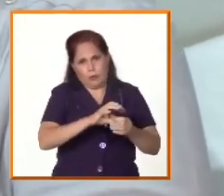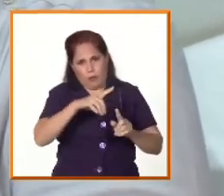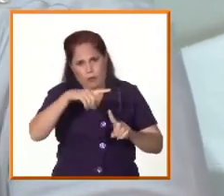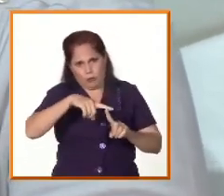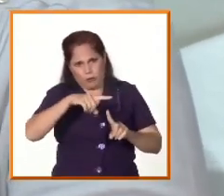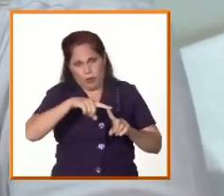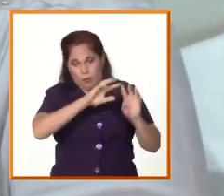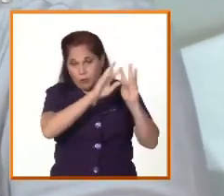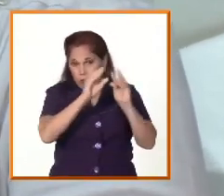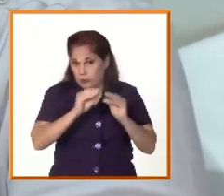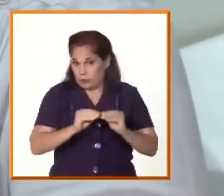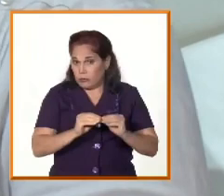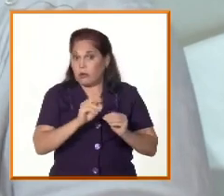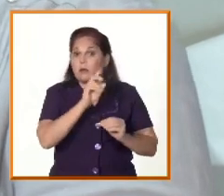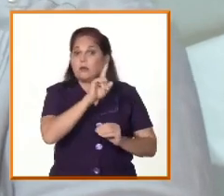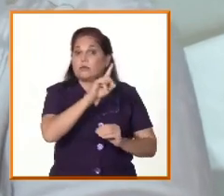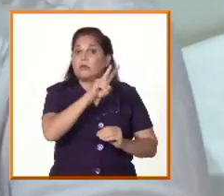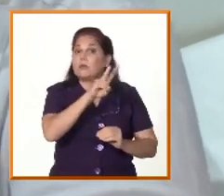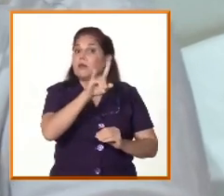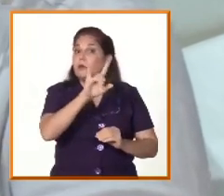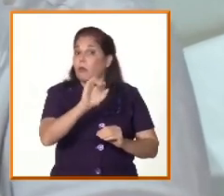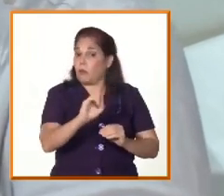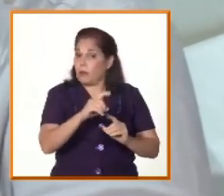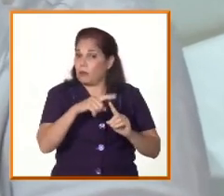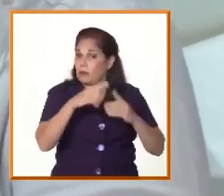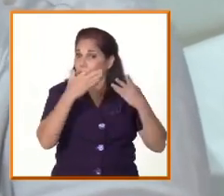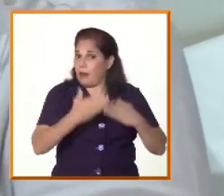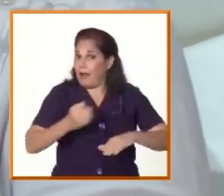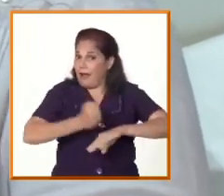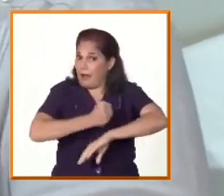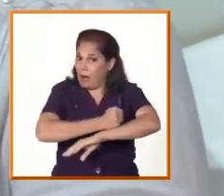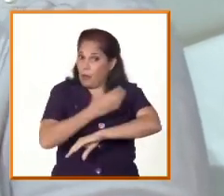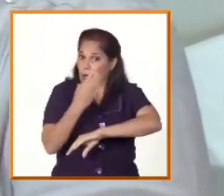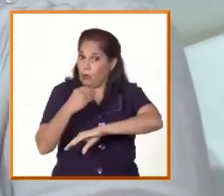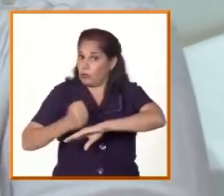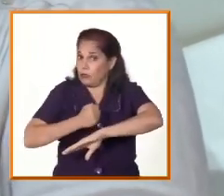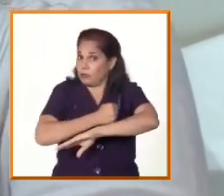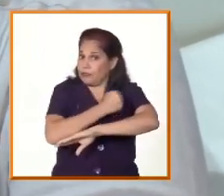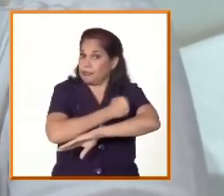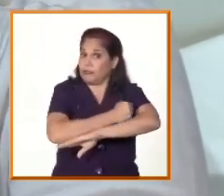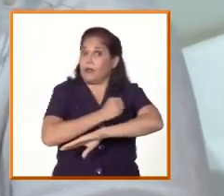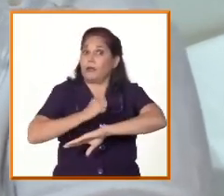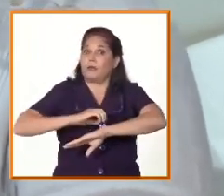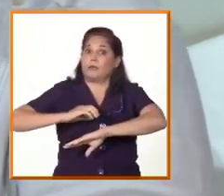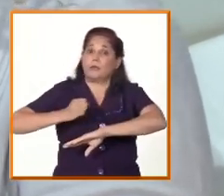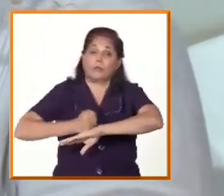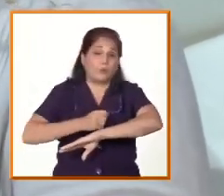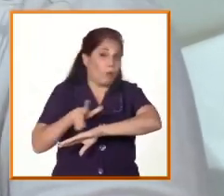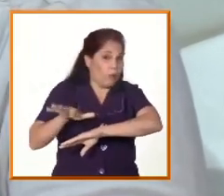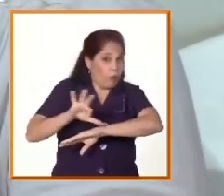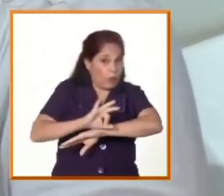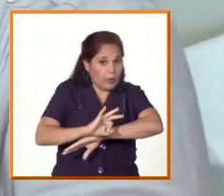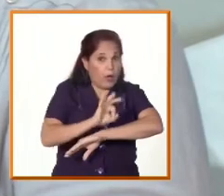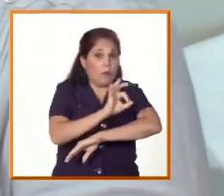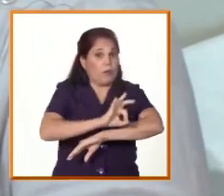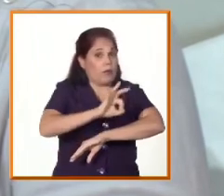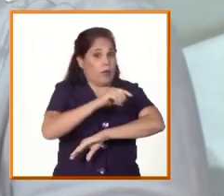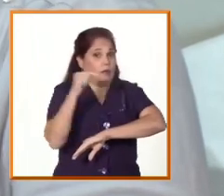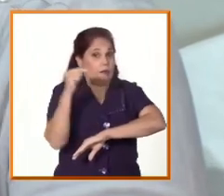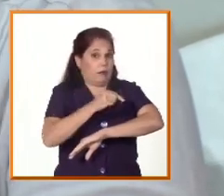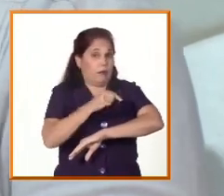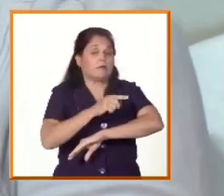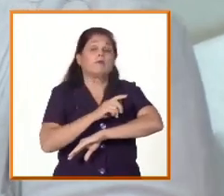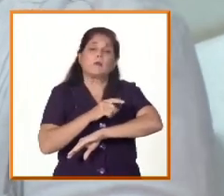por tanto es un número considerable de camiones que tenemos que mandar todos los días para las provincias orientales bueno afortunadamente ya